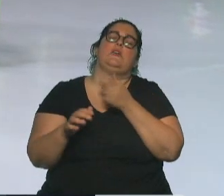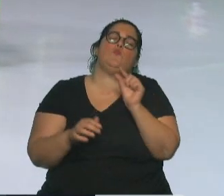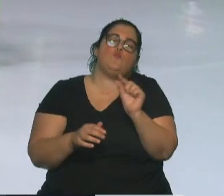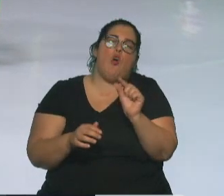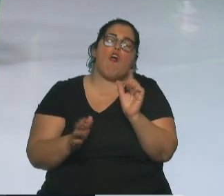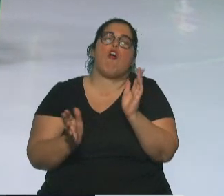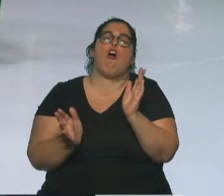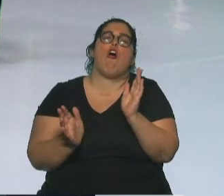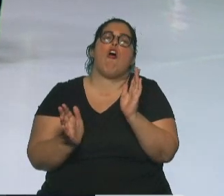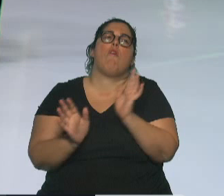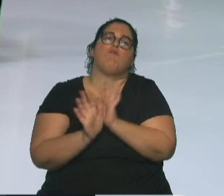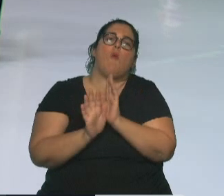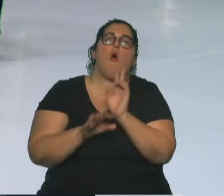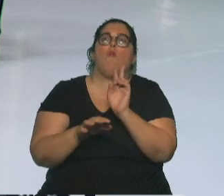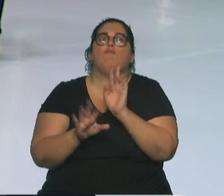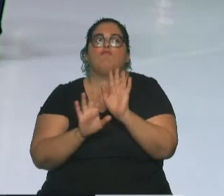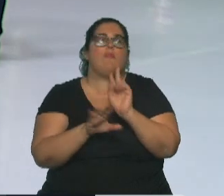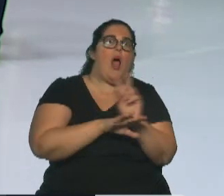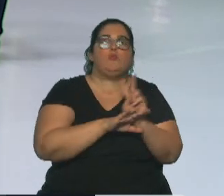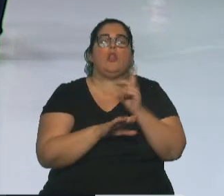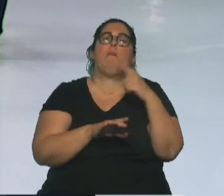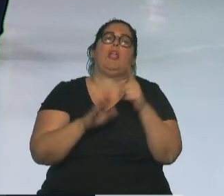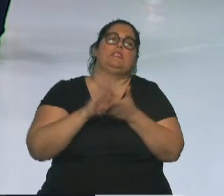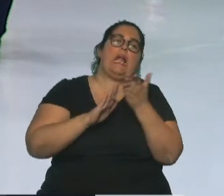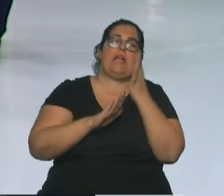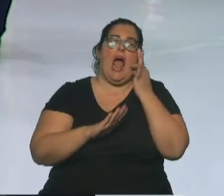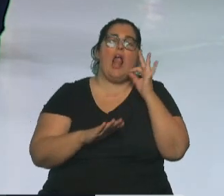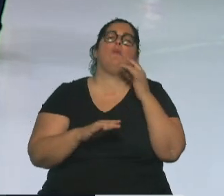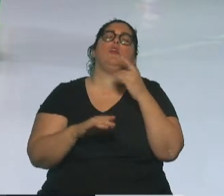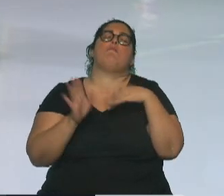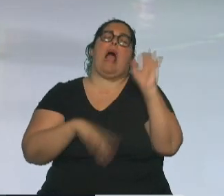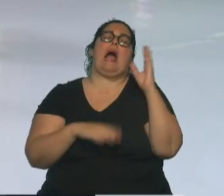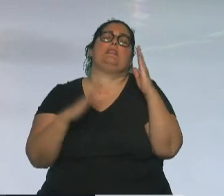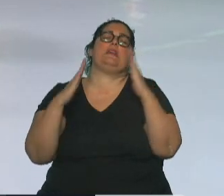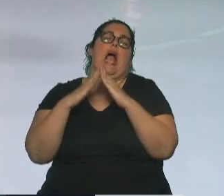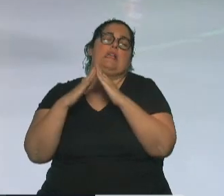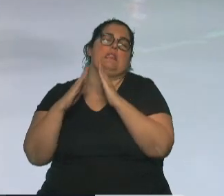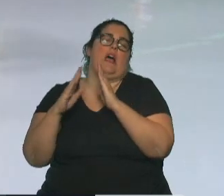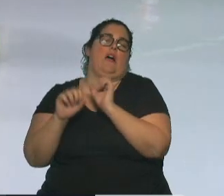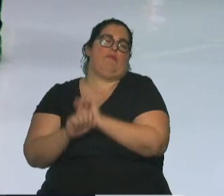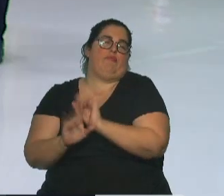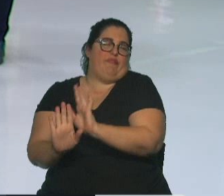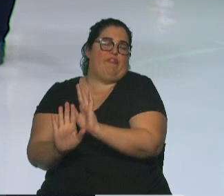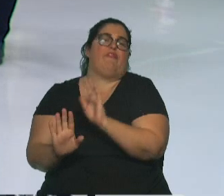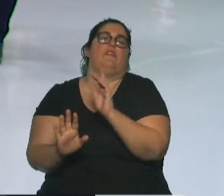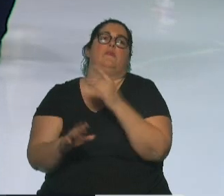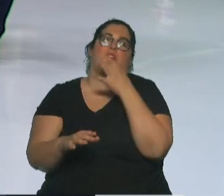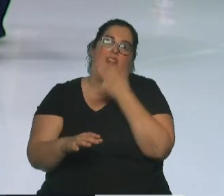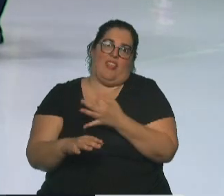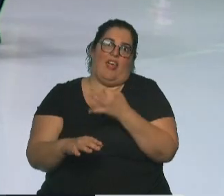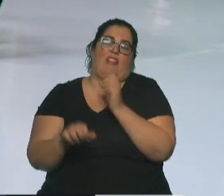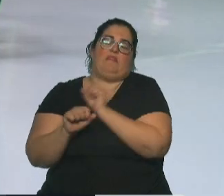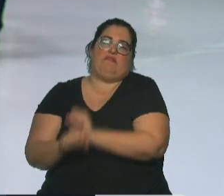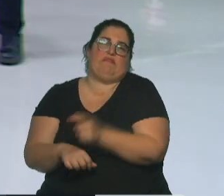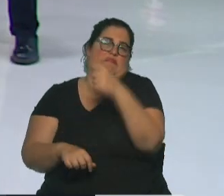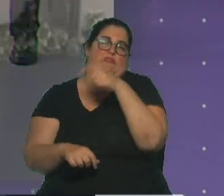que de las precauciones, porque si no están siempre generalmente en la casa allí de Funes y Claro. el encierro mucho tampoco